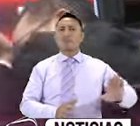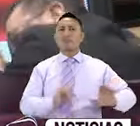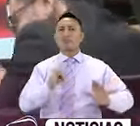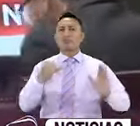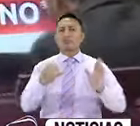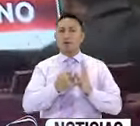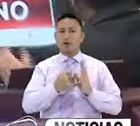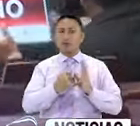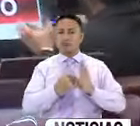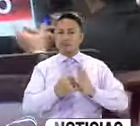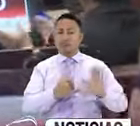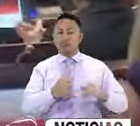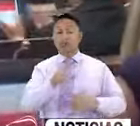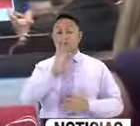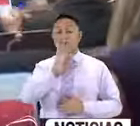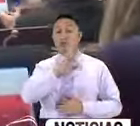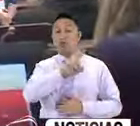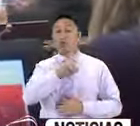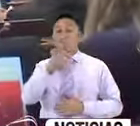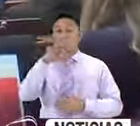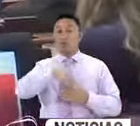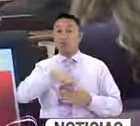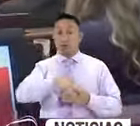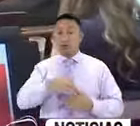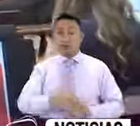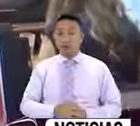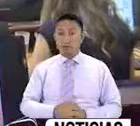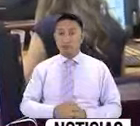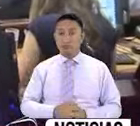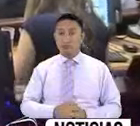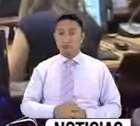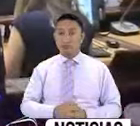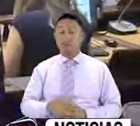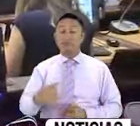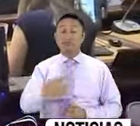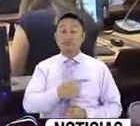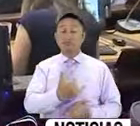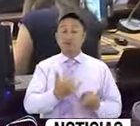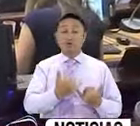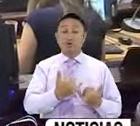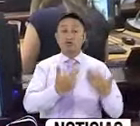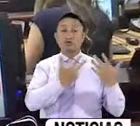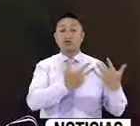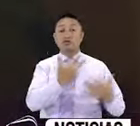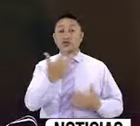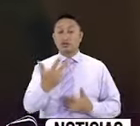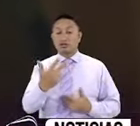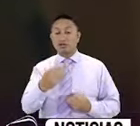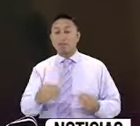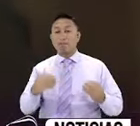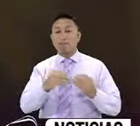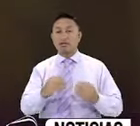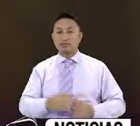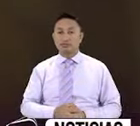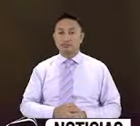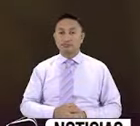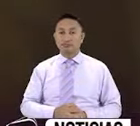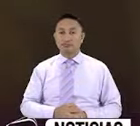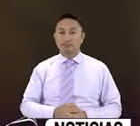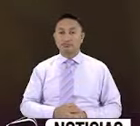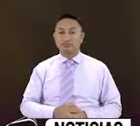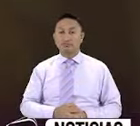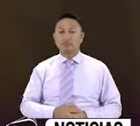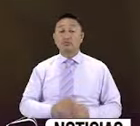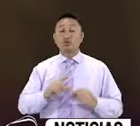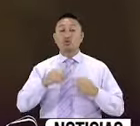votos, es decir, 9 más de los 83 a los que se llegaron el pasado martes. Ante ello, el correísmo anunció